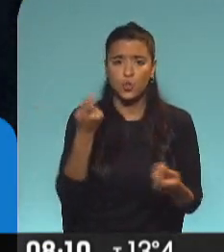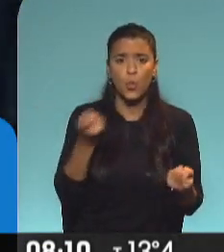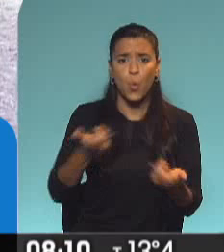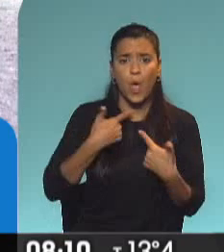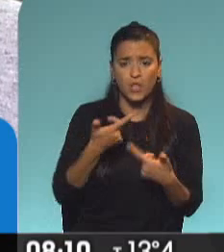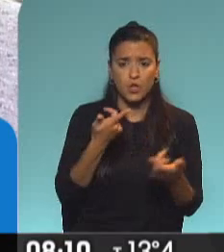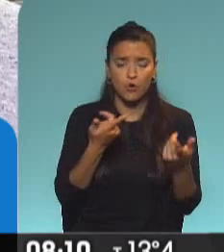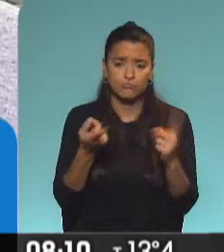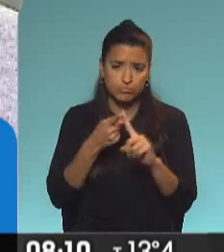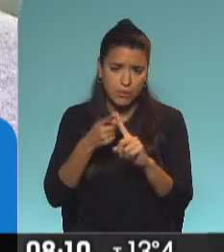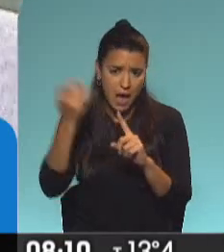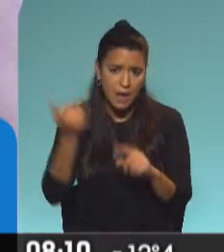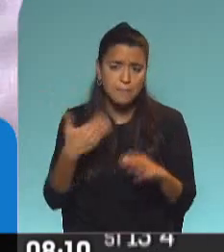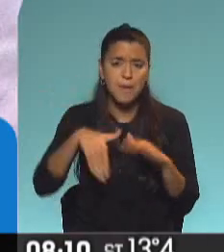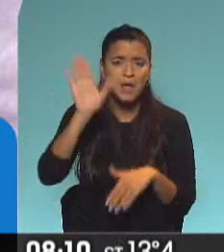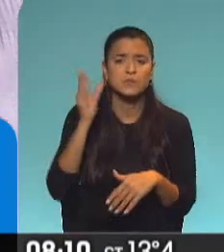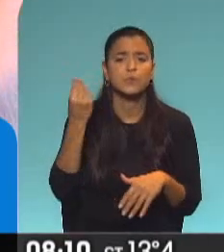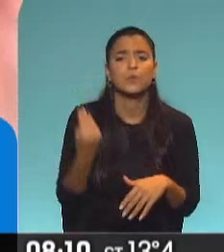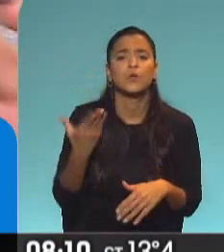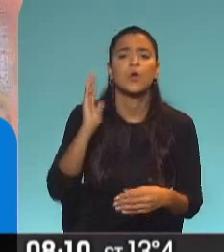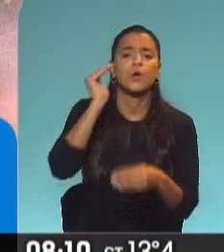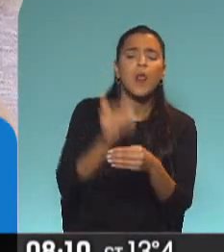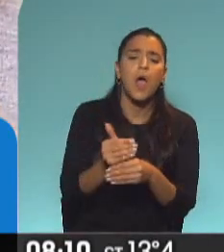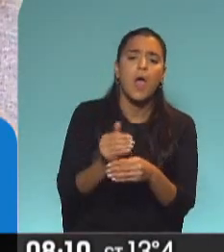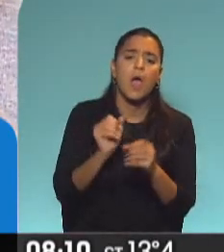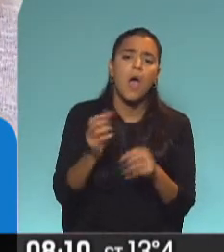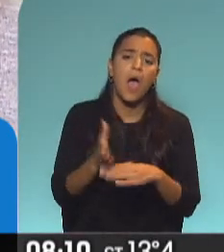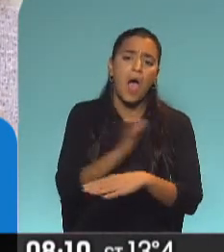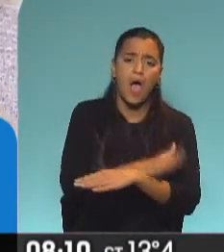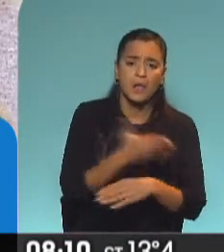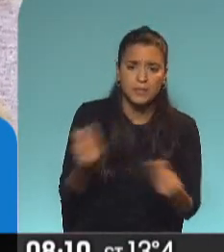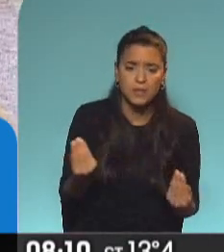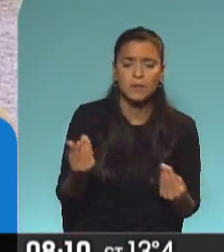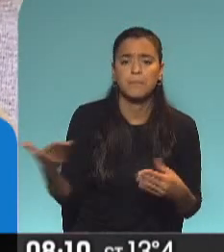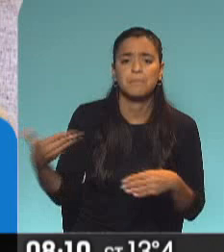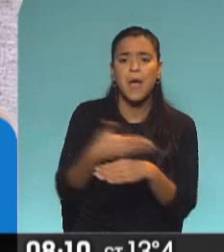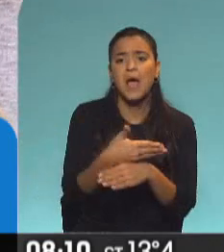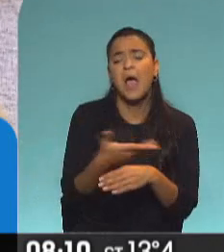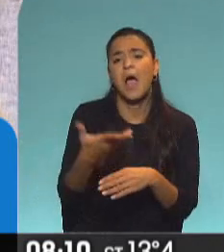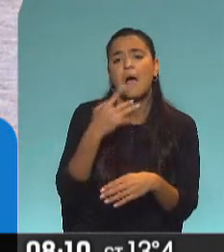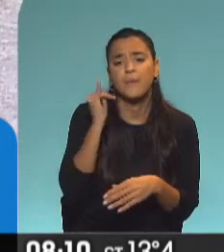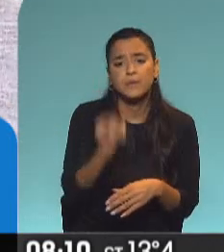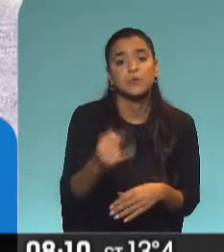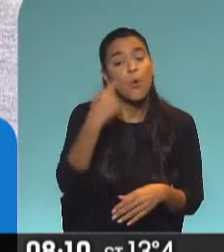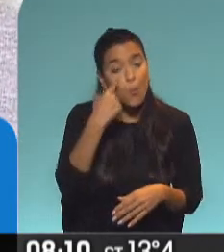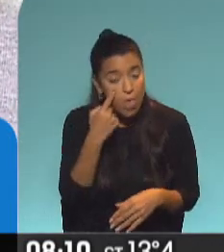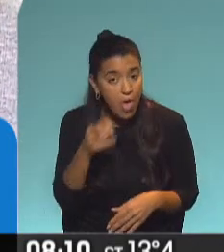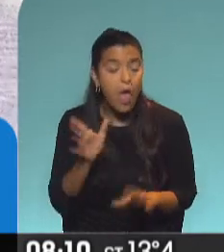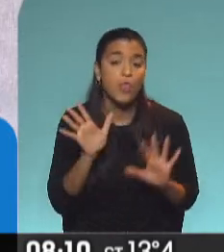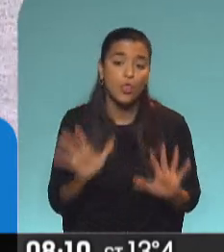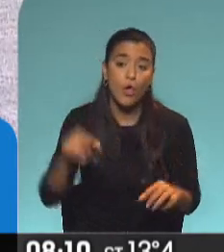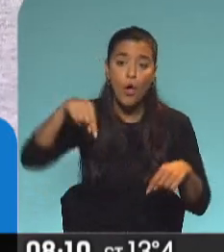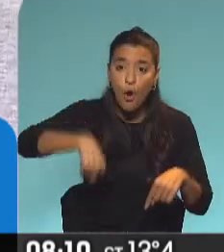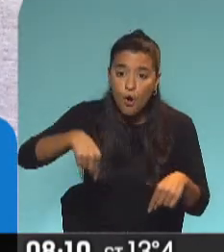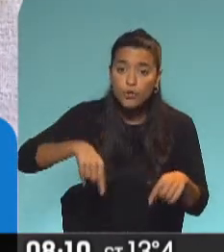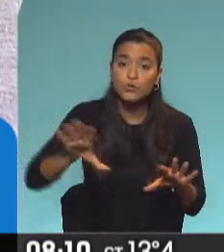hablan. Igual, mayormente cuando hay clausuras o algo, anteriormente pasan y nos avisan. Tengan cuidado, miren que hoy